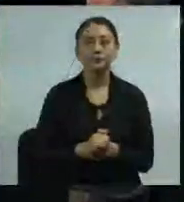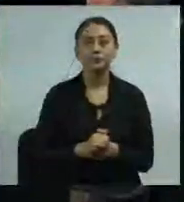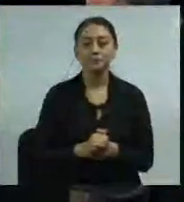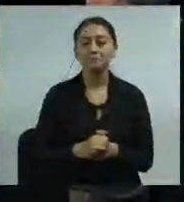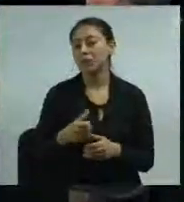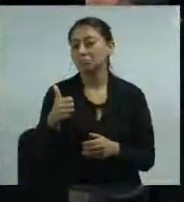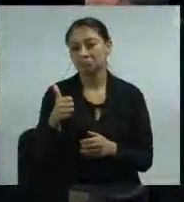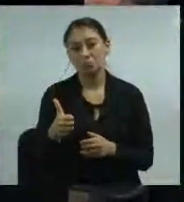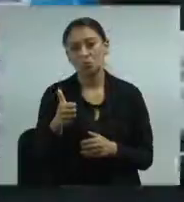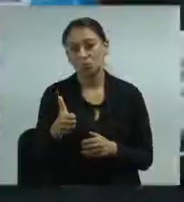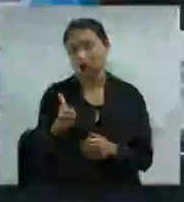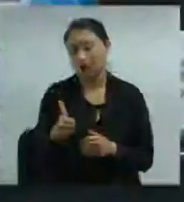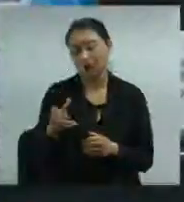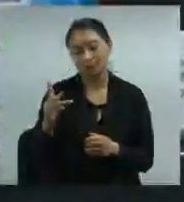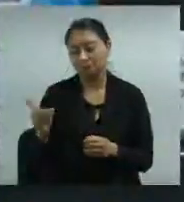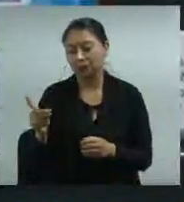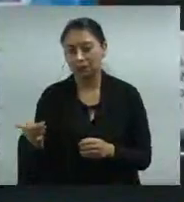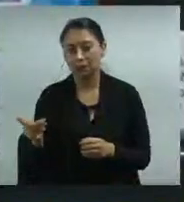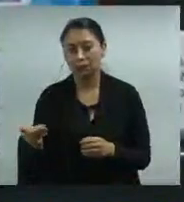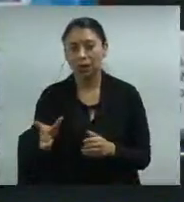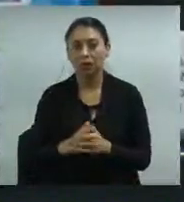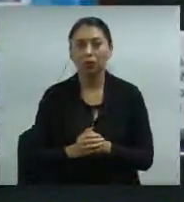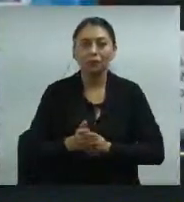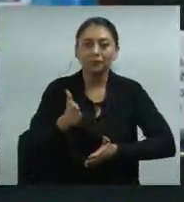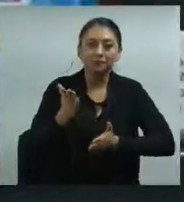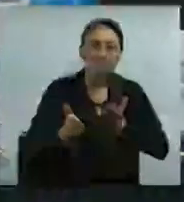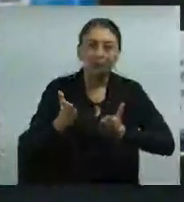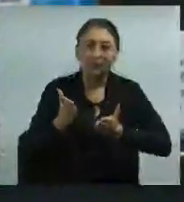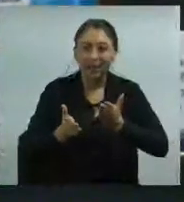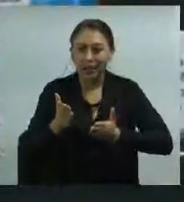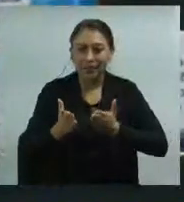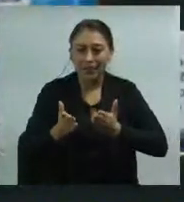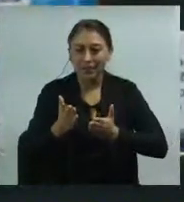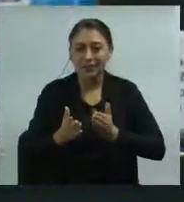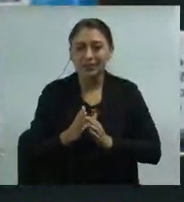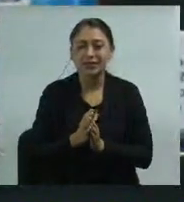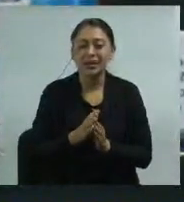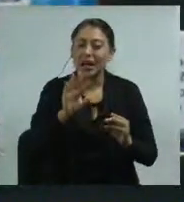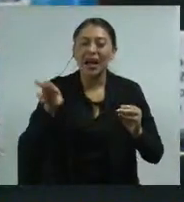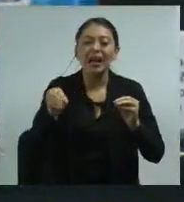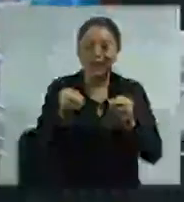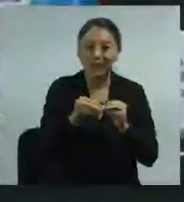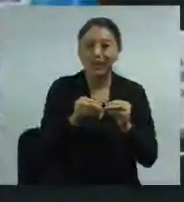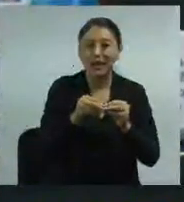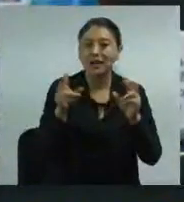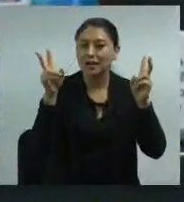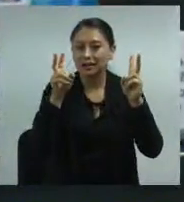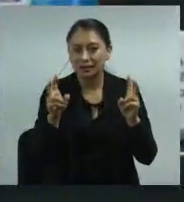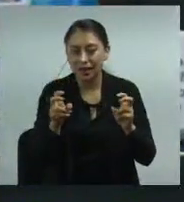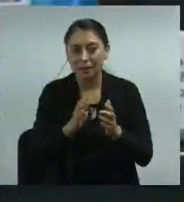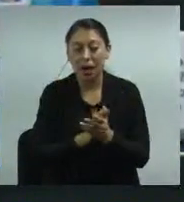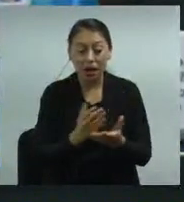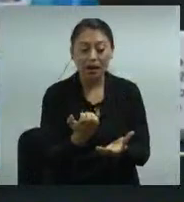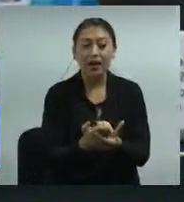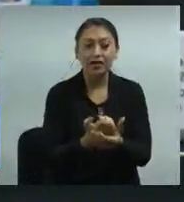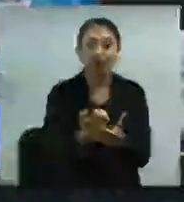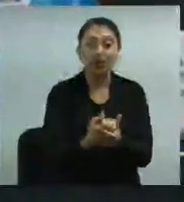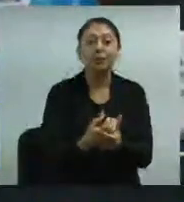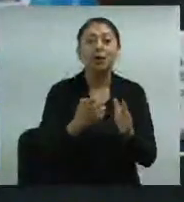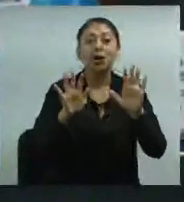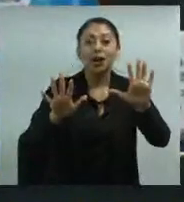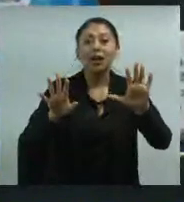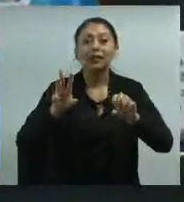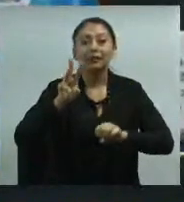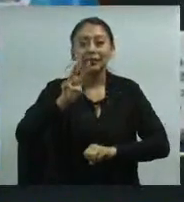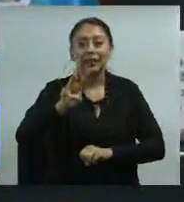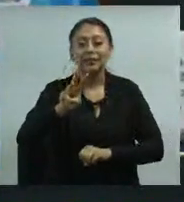Muy bien, señor diputado, quizás solo en aras de abonar sobre el tema, según el expediente